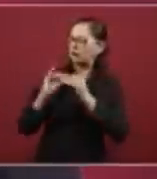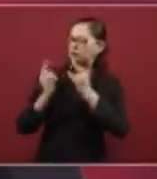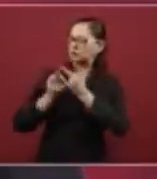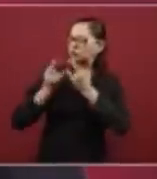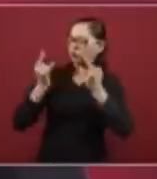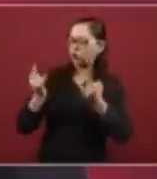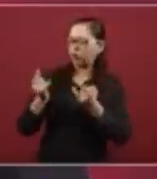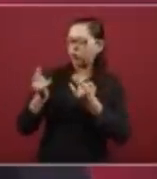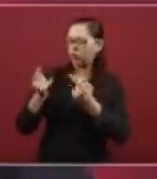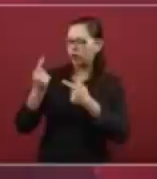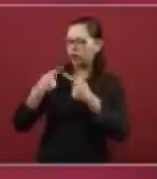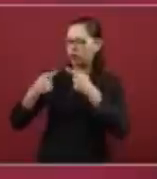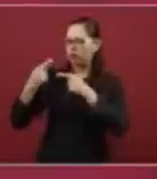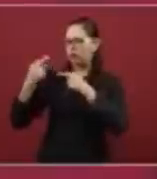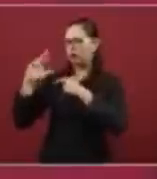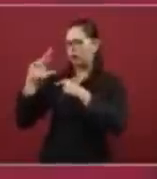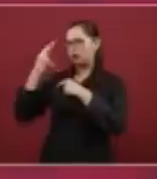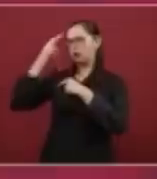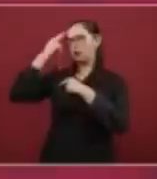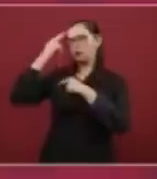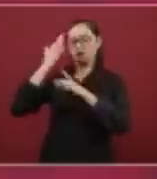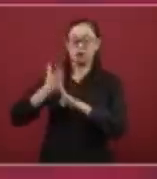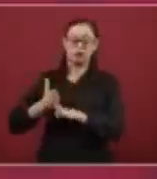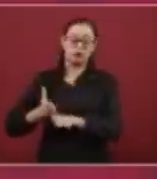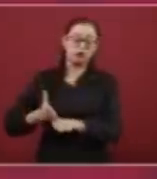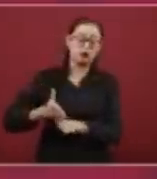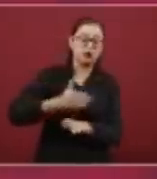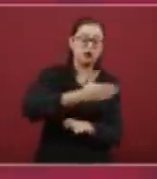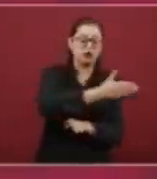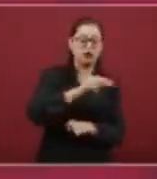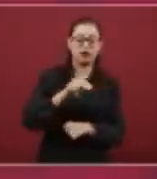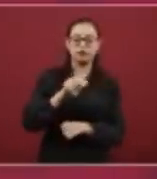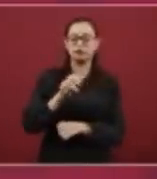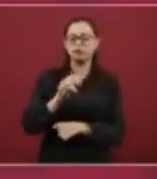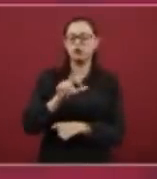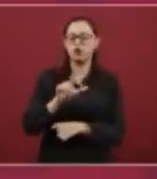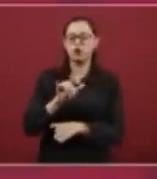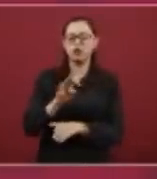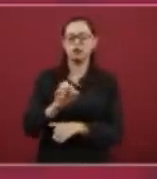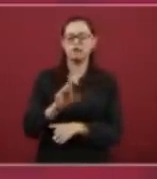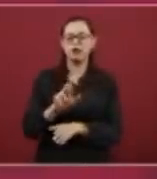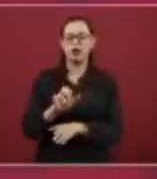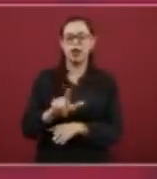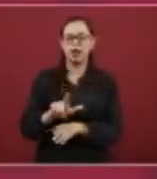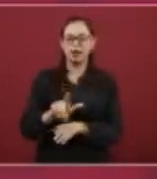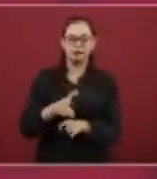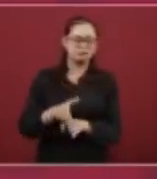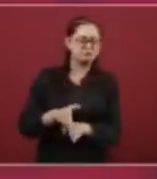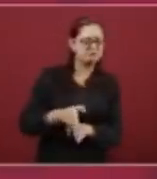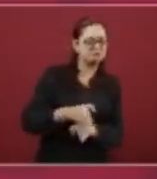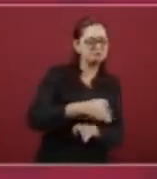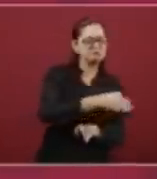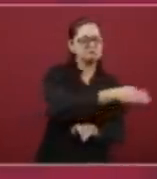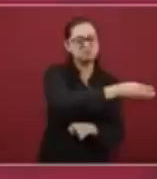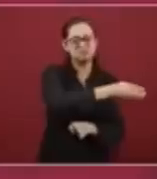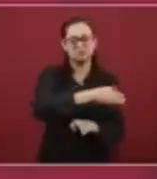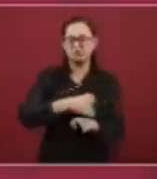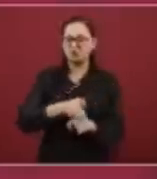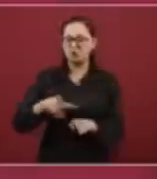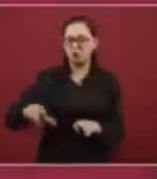En el periodo neoliberal no querían ni siquiera